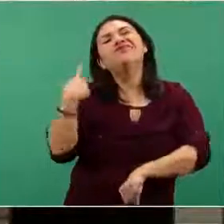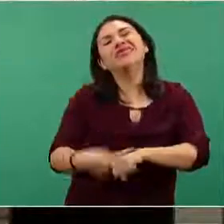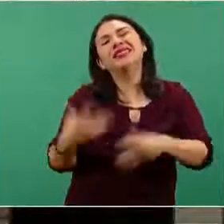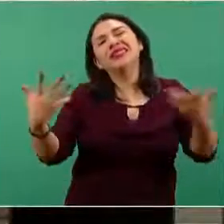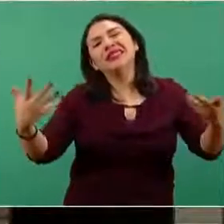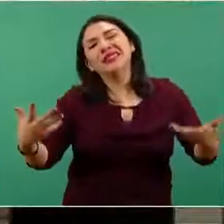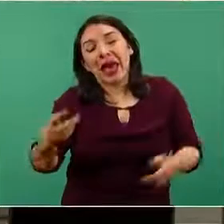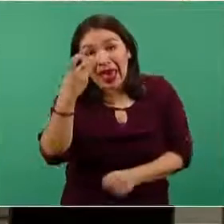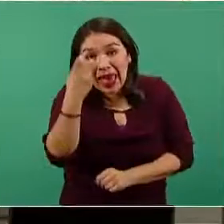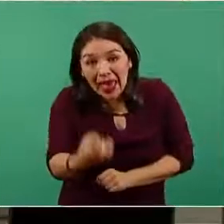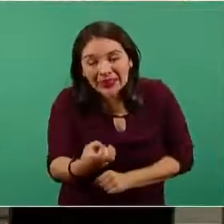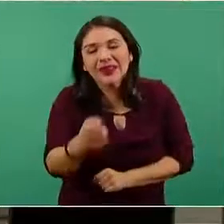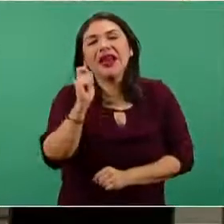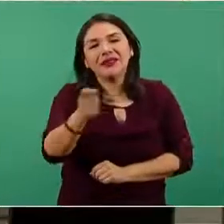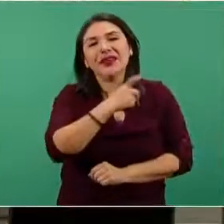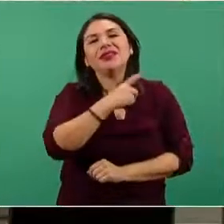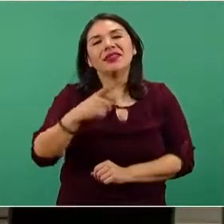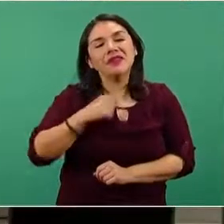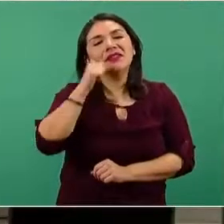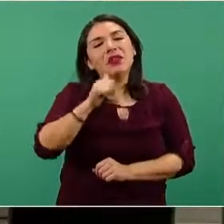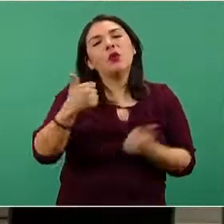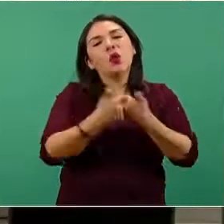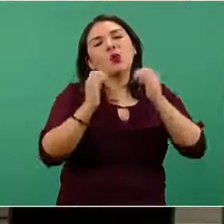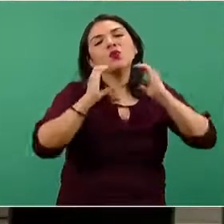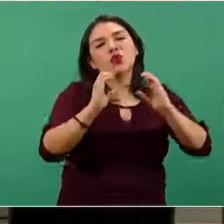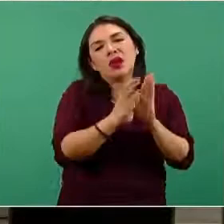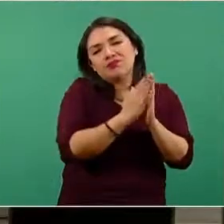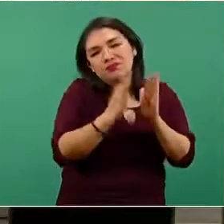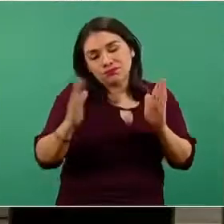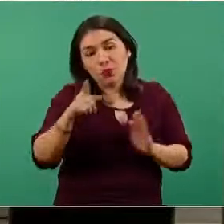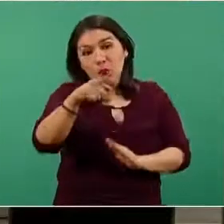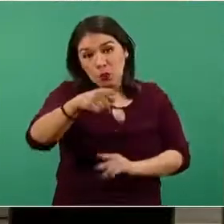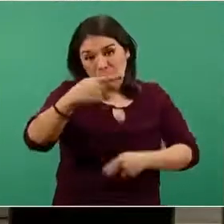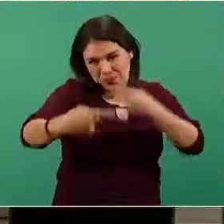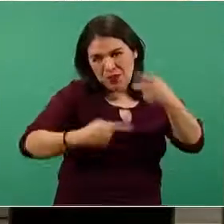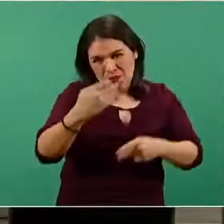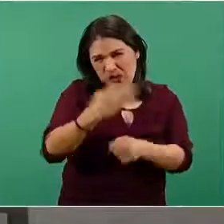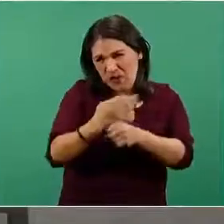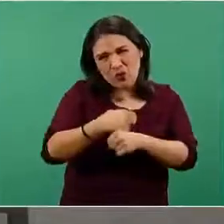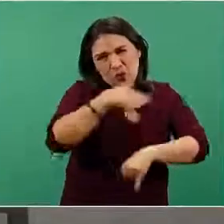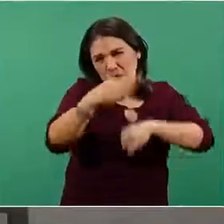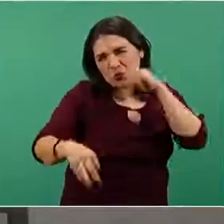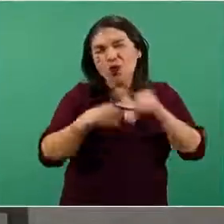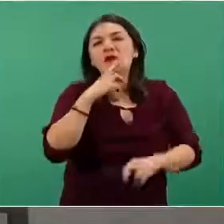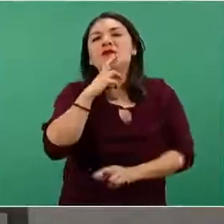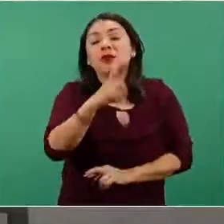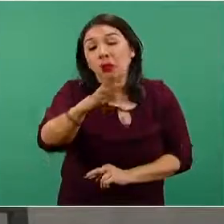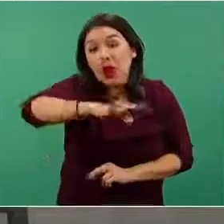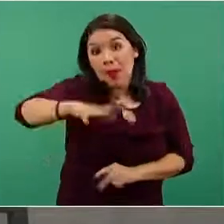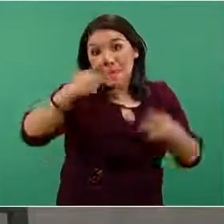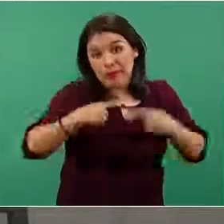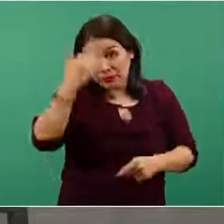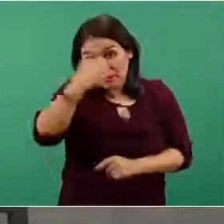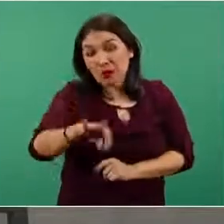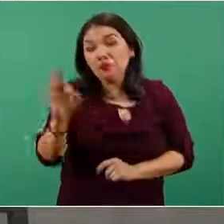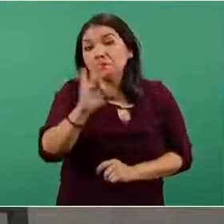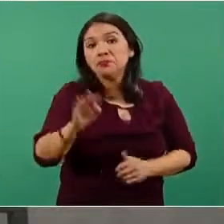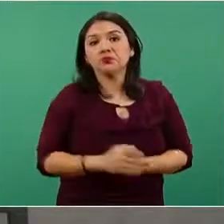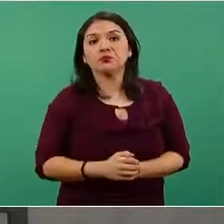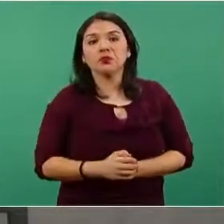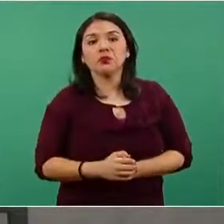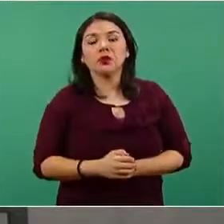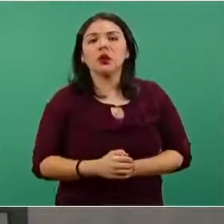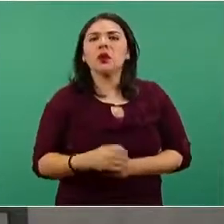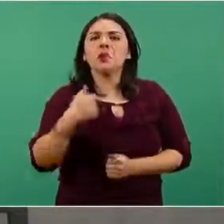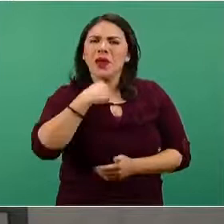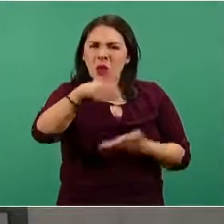Entonces, en general, por eso se tienen este tipo de precauciones. Pero la respuesta concreta y útil para las personas es, ¿qué pasa si llegaron a mi